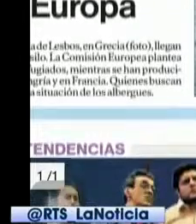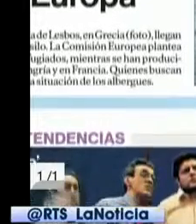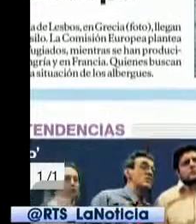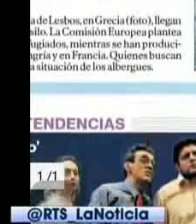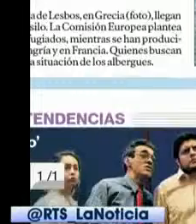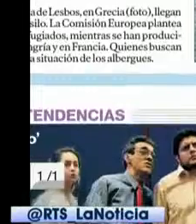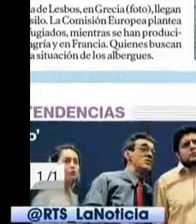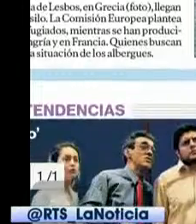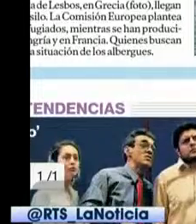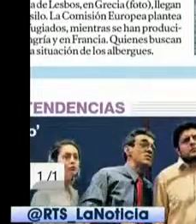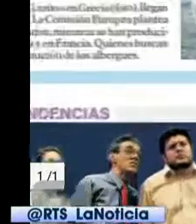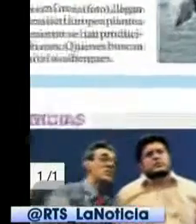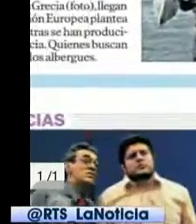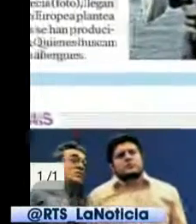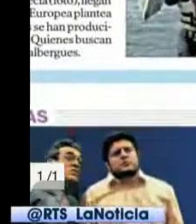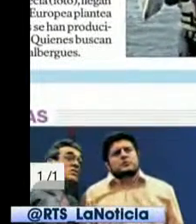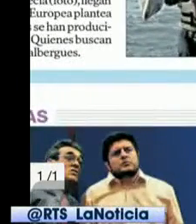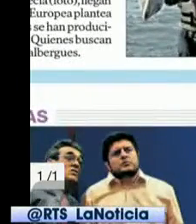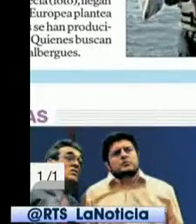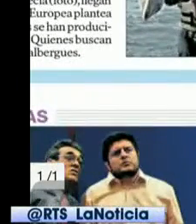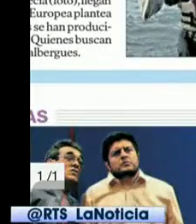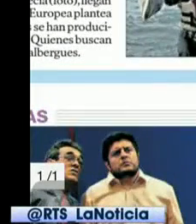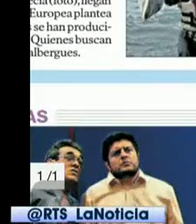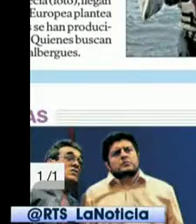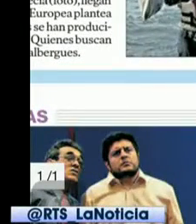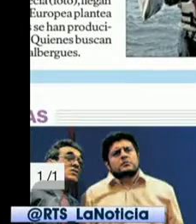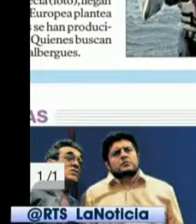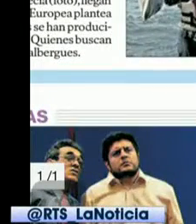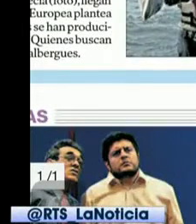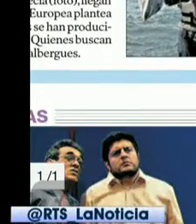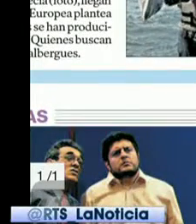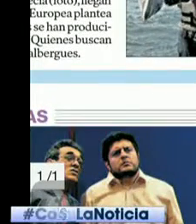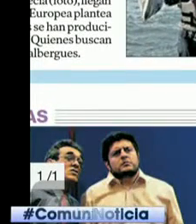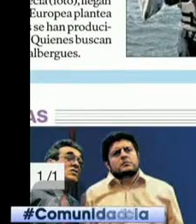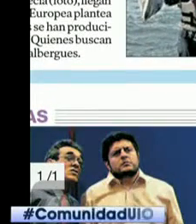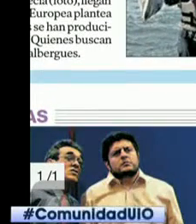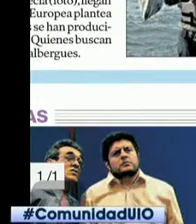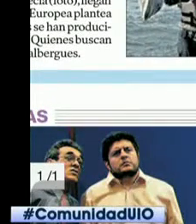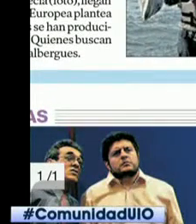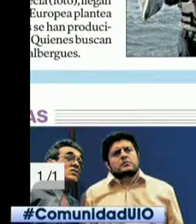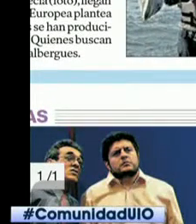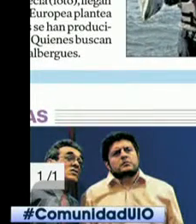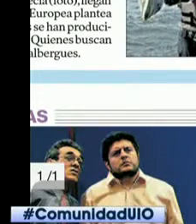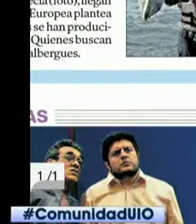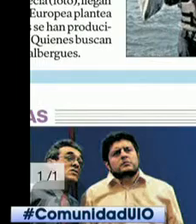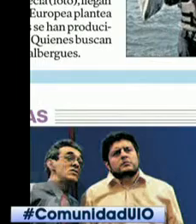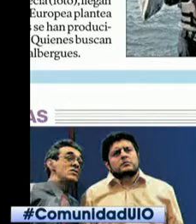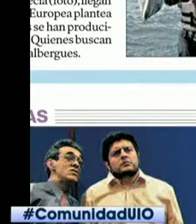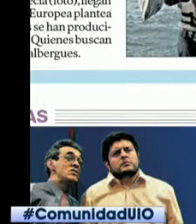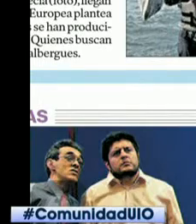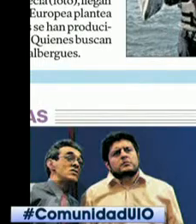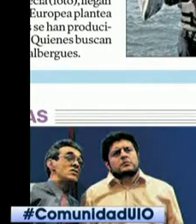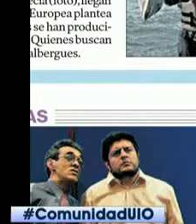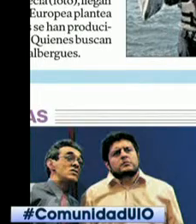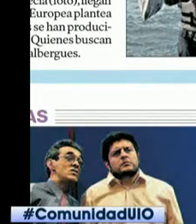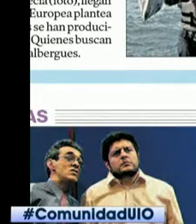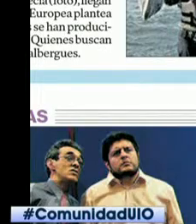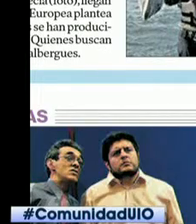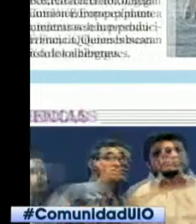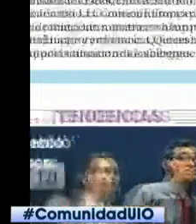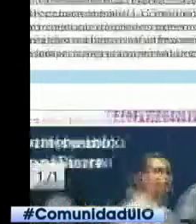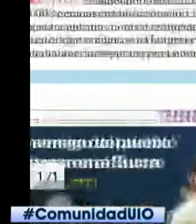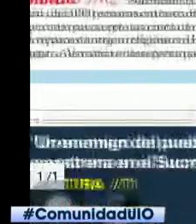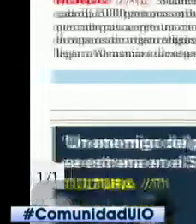a la oleada de gente que va a Colombia. 9 bomberos están heridos por combatir los incendios forestales en varios sitios